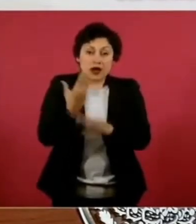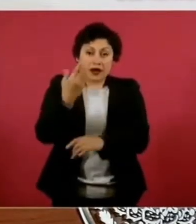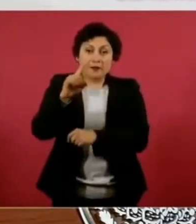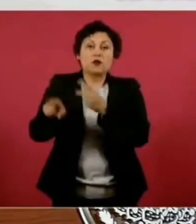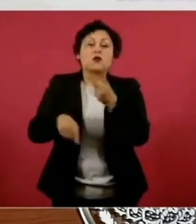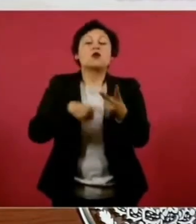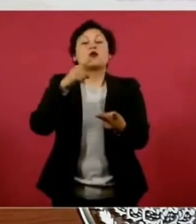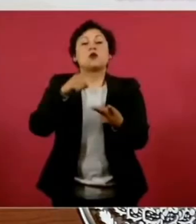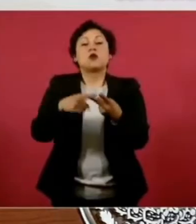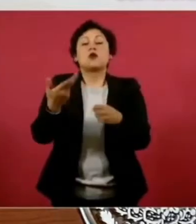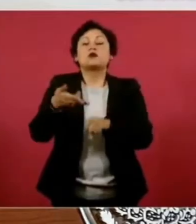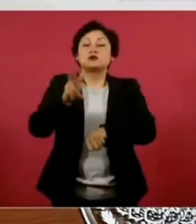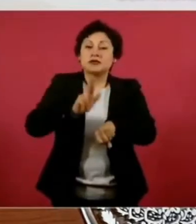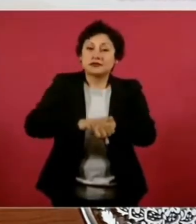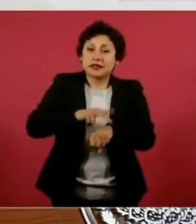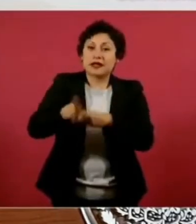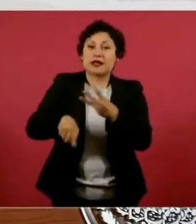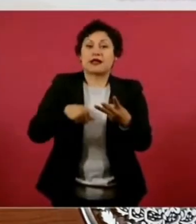con escuelas.